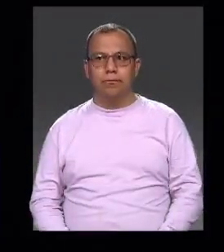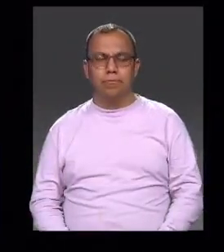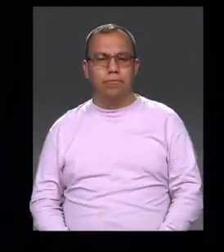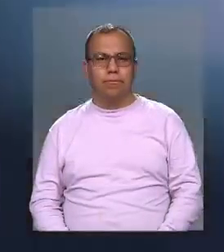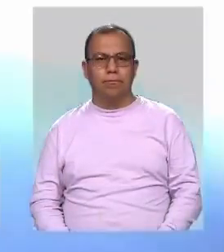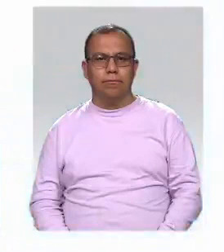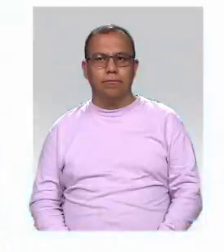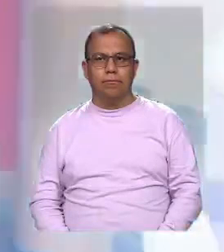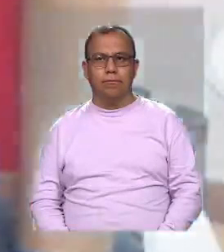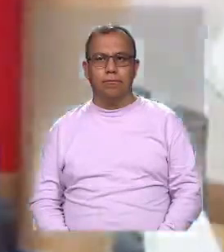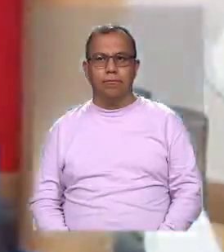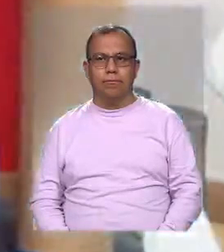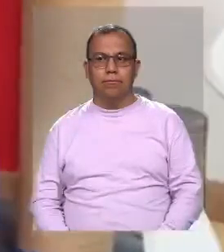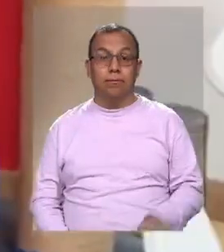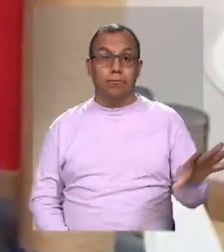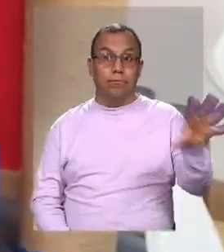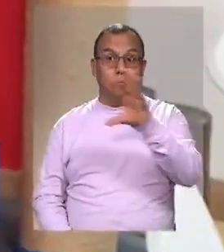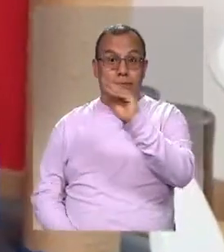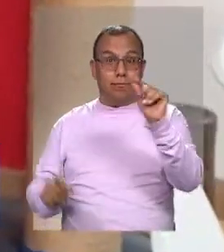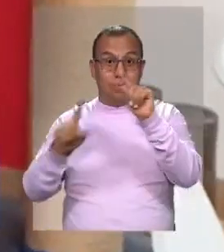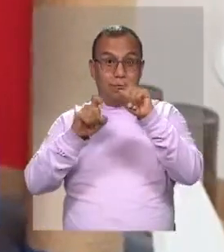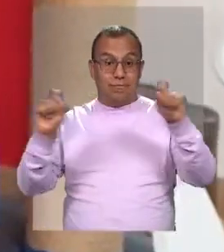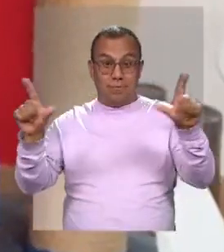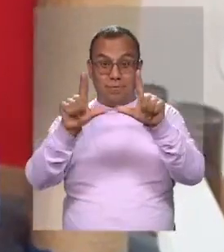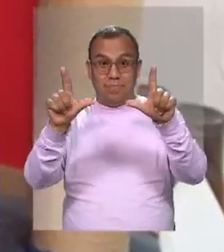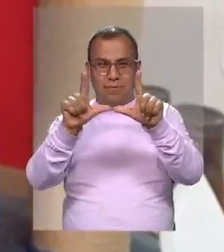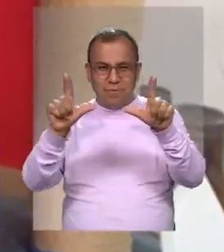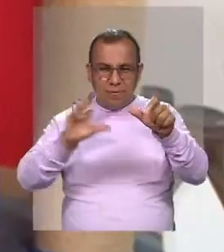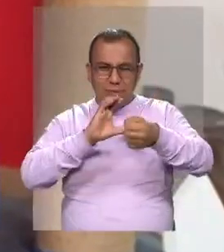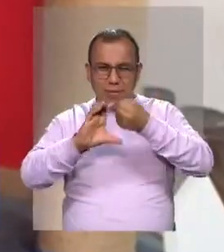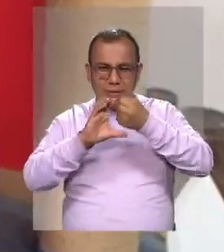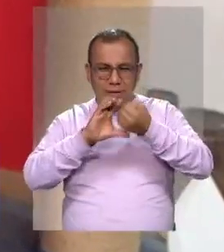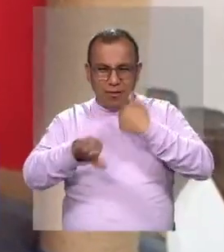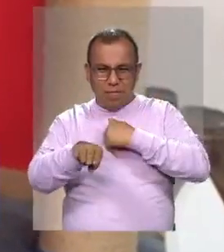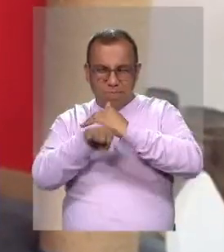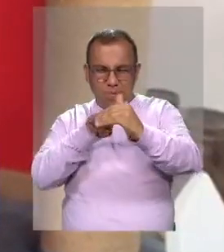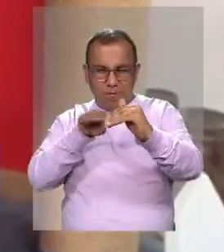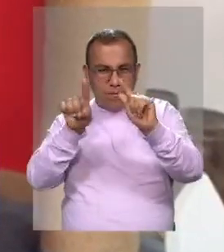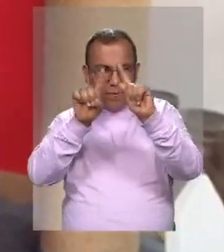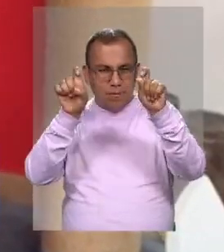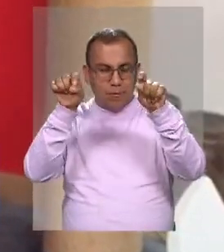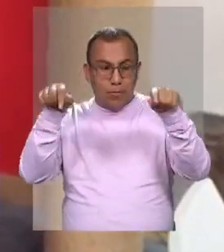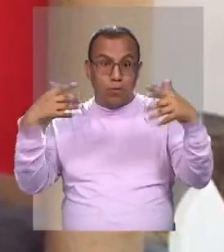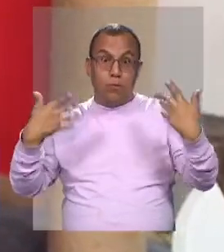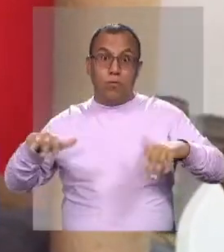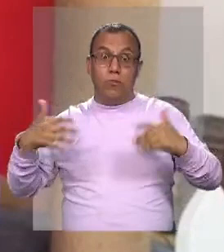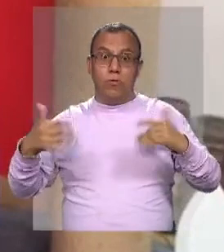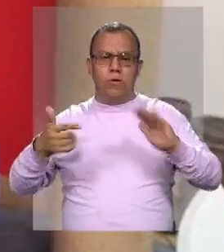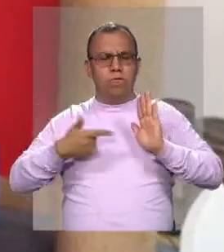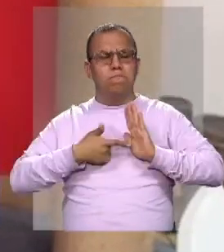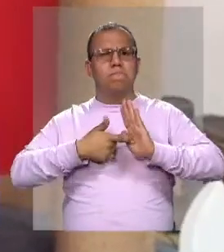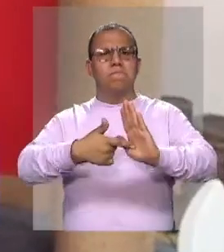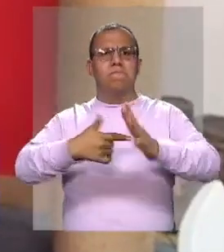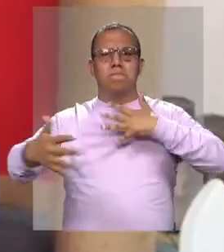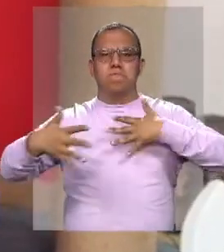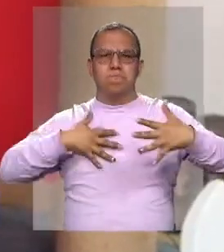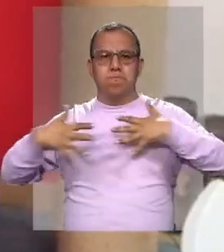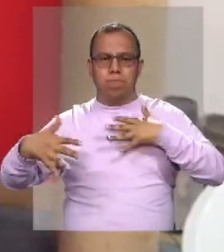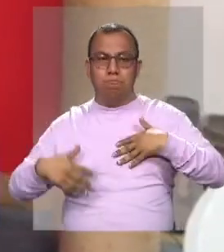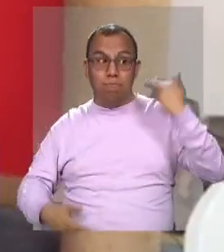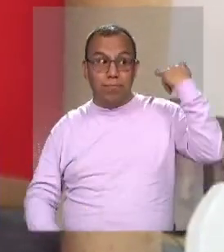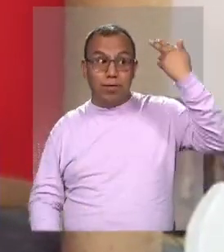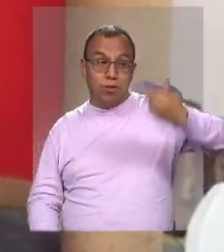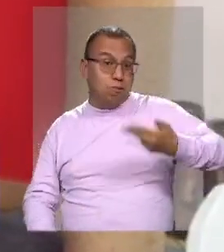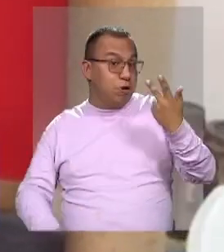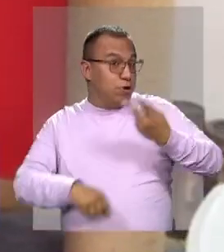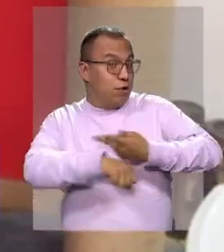el pueblo. A toda la audiencia de Canal Capital le quiero hacer una invitación. Tenemos una maravillosa obra que se llama Historia de